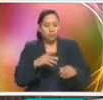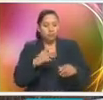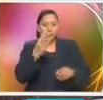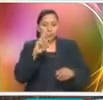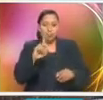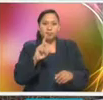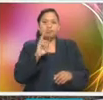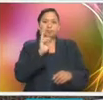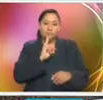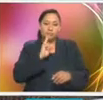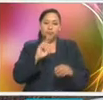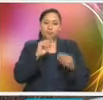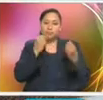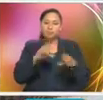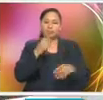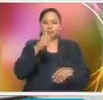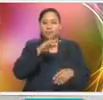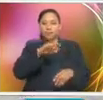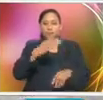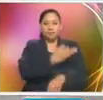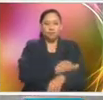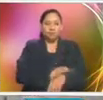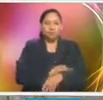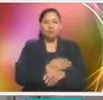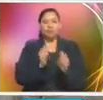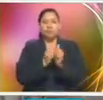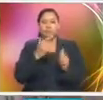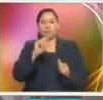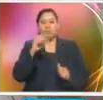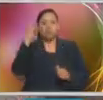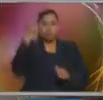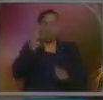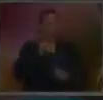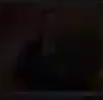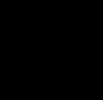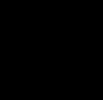lo pierda el día de hoy a las 6:30 de la tarde con Gustavo Reyes. Analu, ¿tienes información?